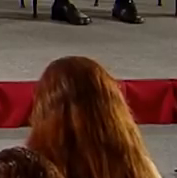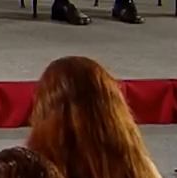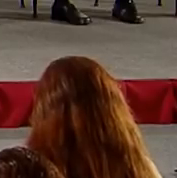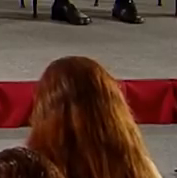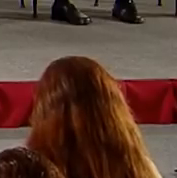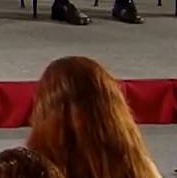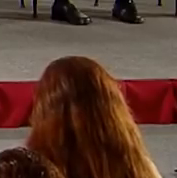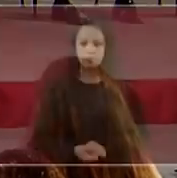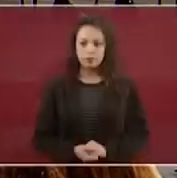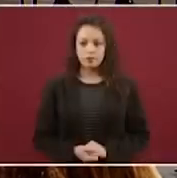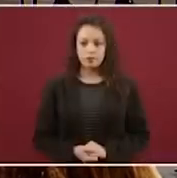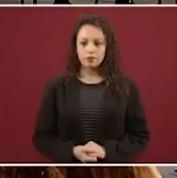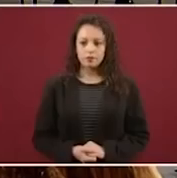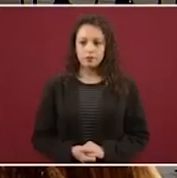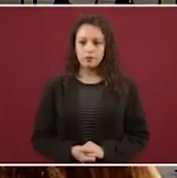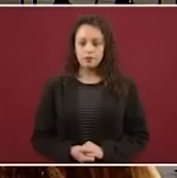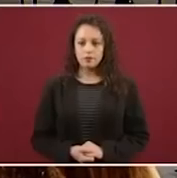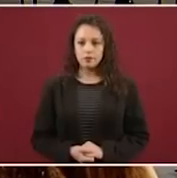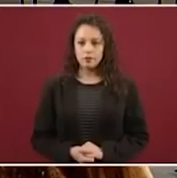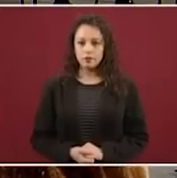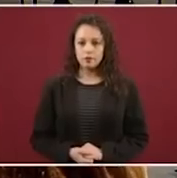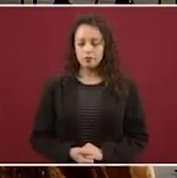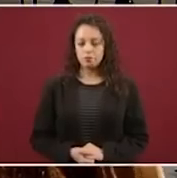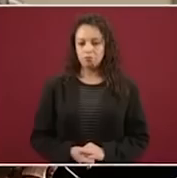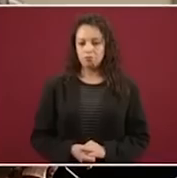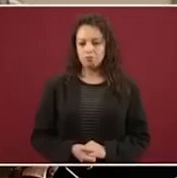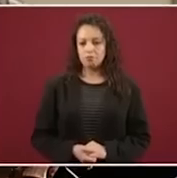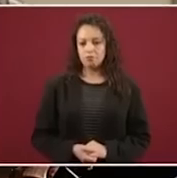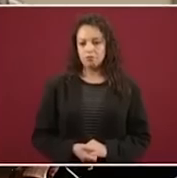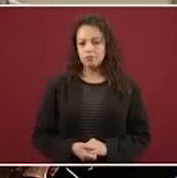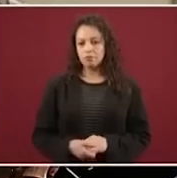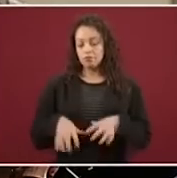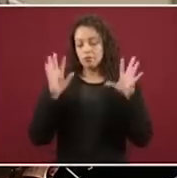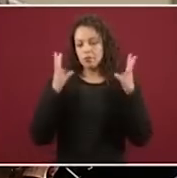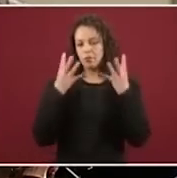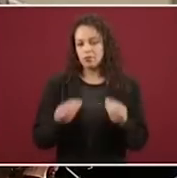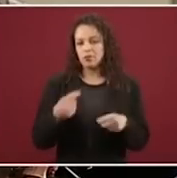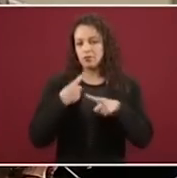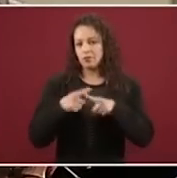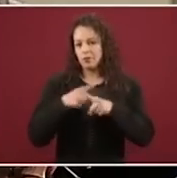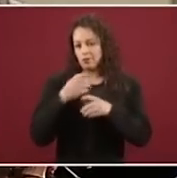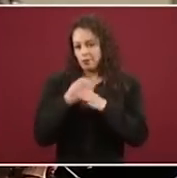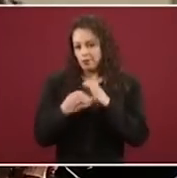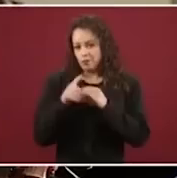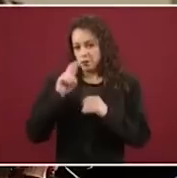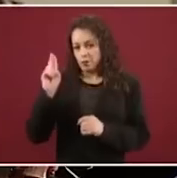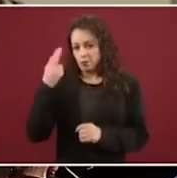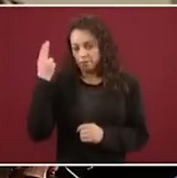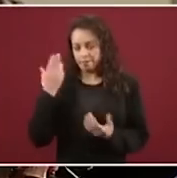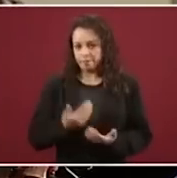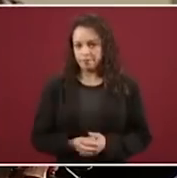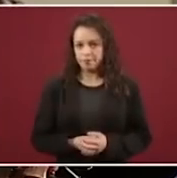dirigió Hugo Fernández de Castro. En fin, es la gran playa de universitarios. No se puede hacer algo así, señor